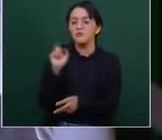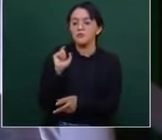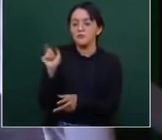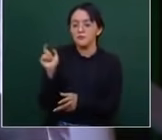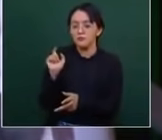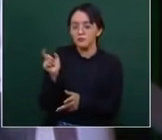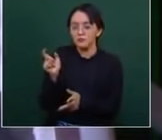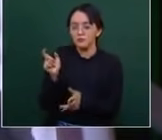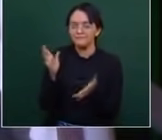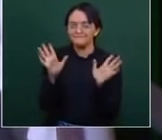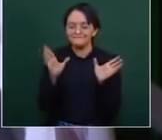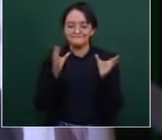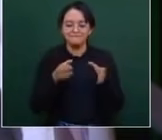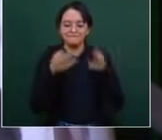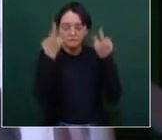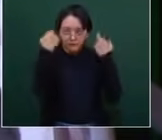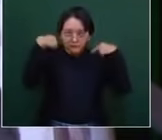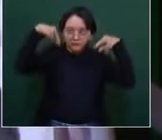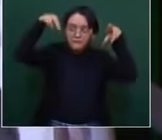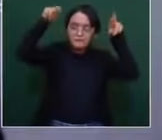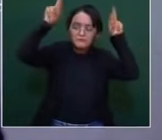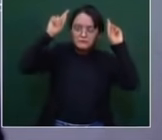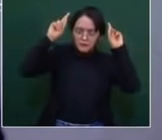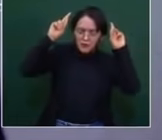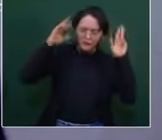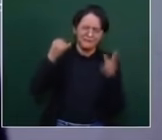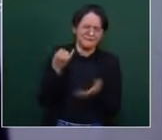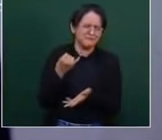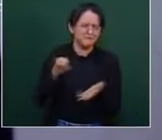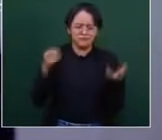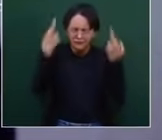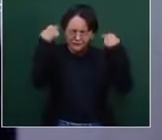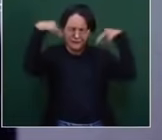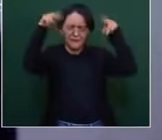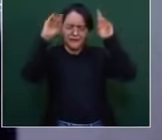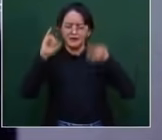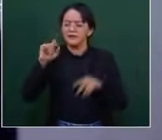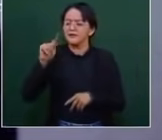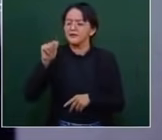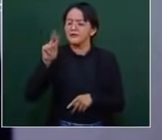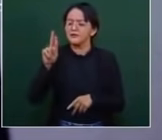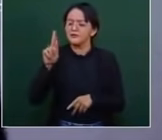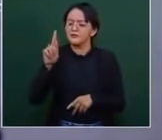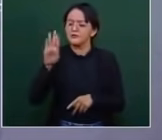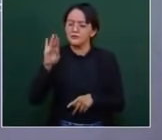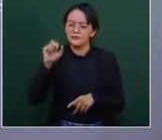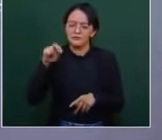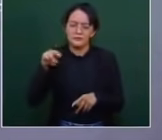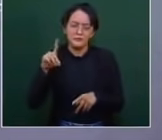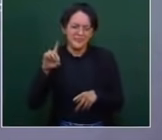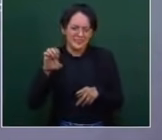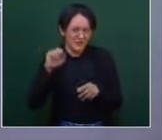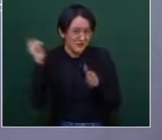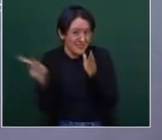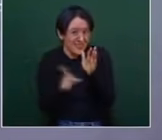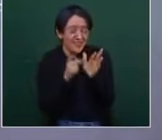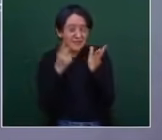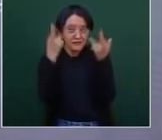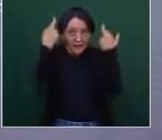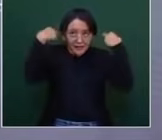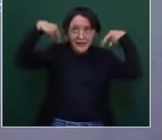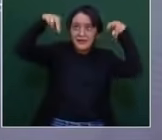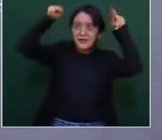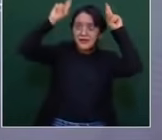de coronar a Iturbide al adoptarse como forma de gobierno la monarquía